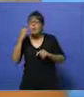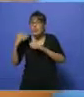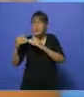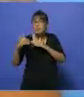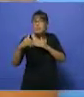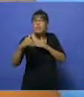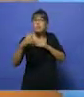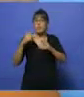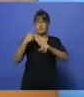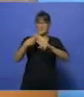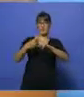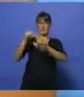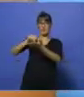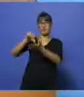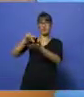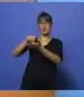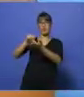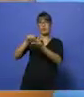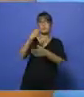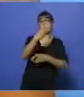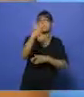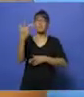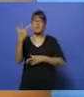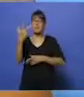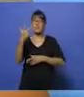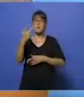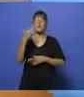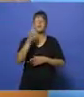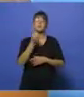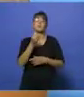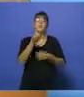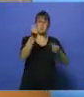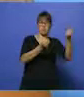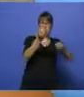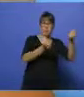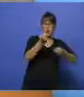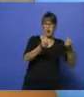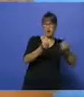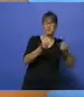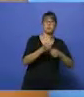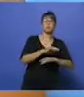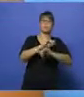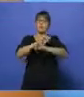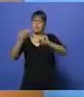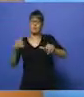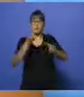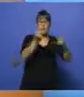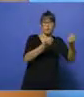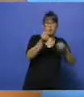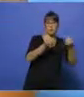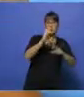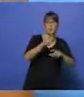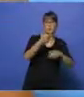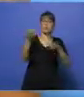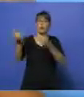próximo 23, con algunos anuncios esperados, presentación de vehículos adquiridos por la municipalidad, sobre todo para el traslado diario de